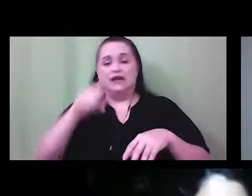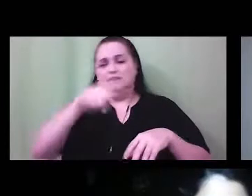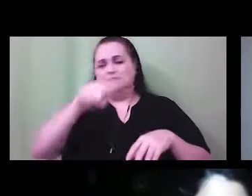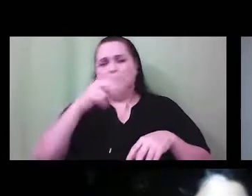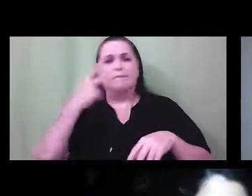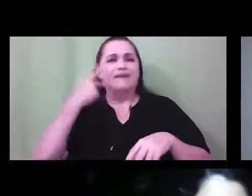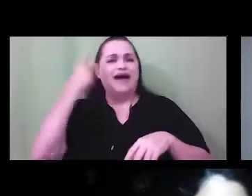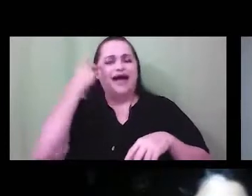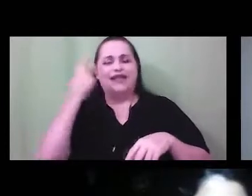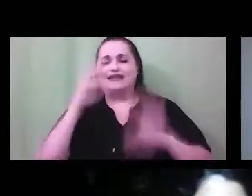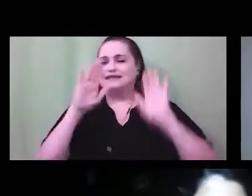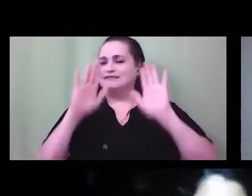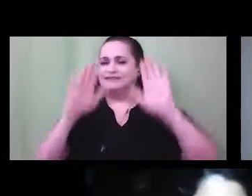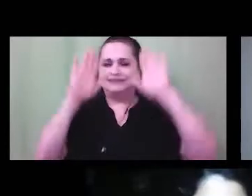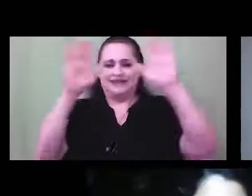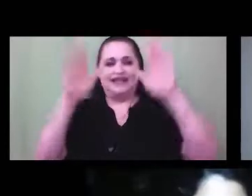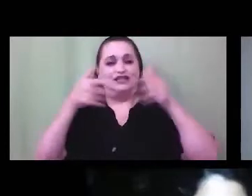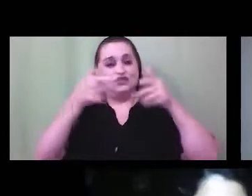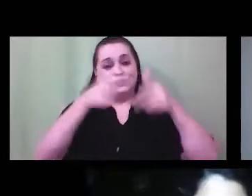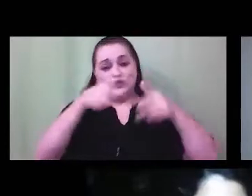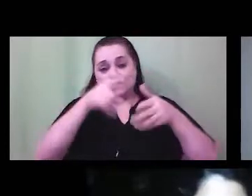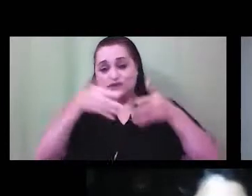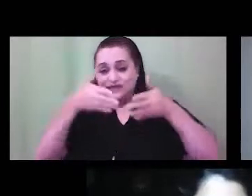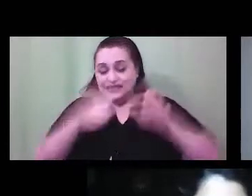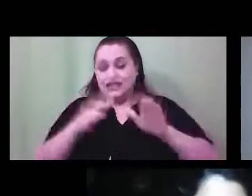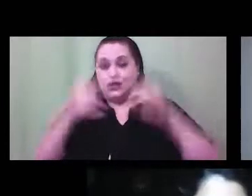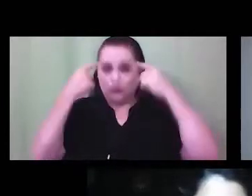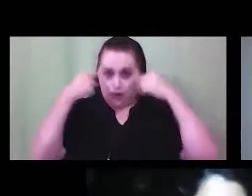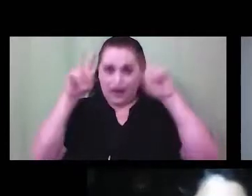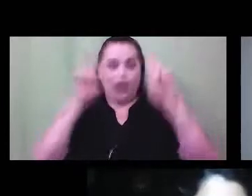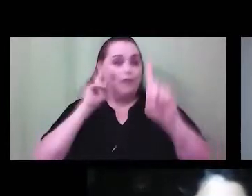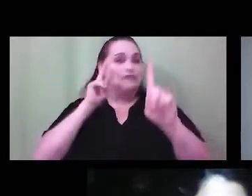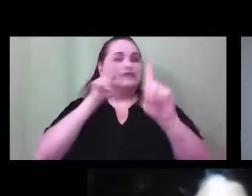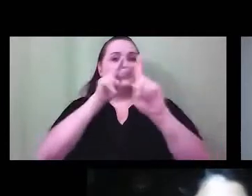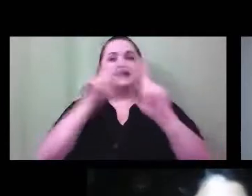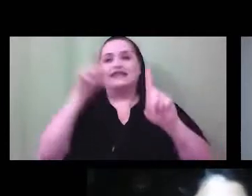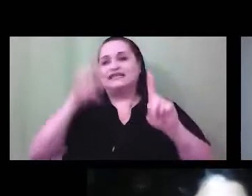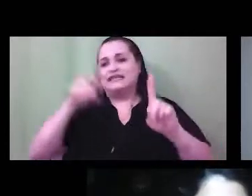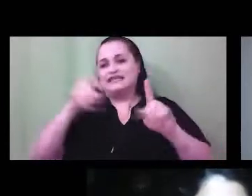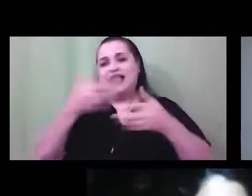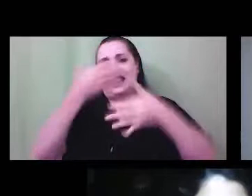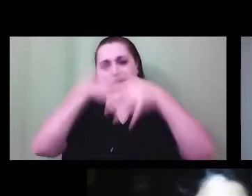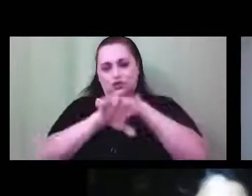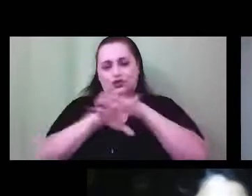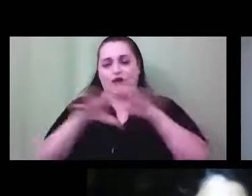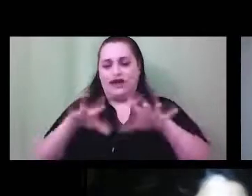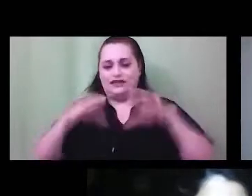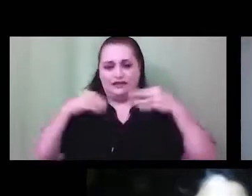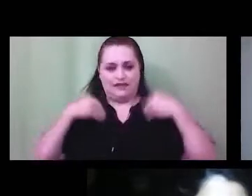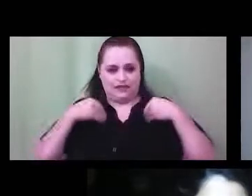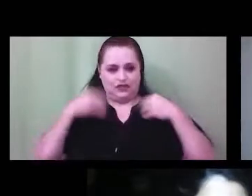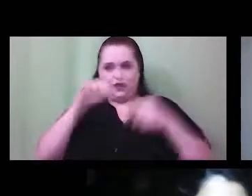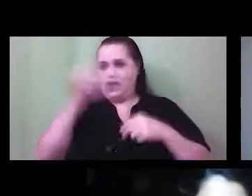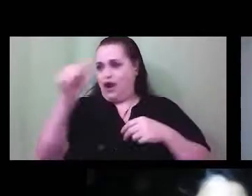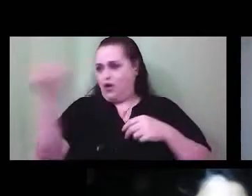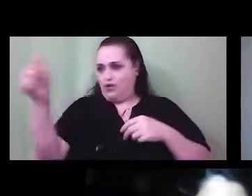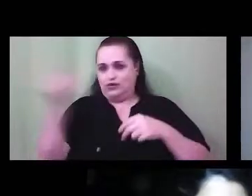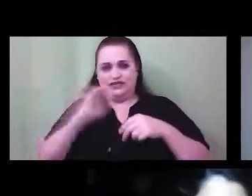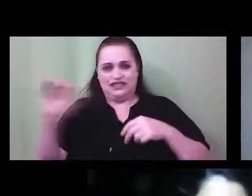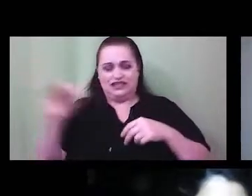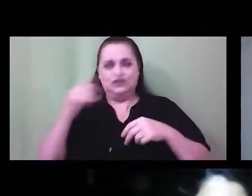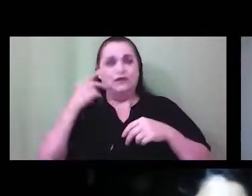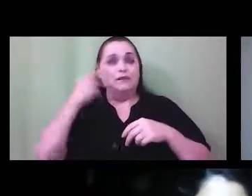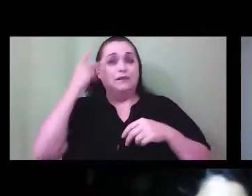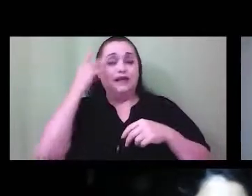padres y unas madres geniales, sus hijos han logrado visualizar la necesidad de la inclusión y aceptación a los otros, son padres